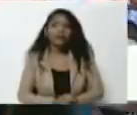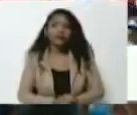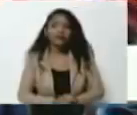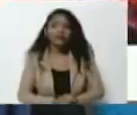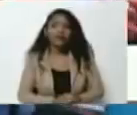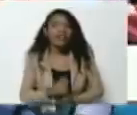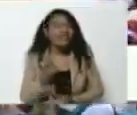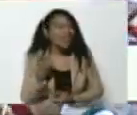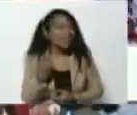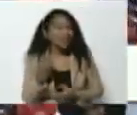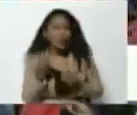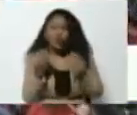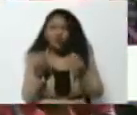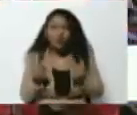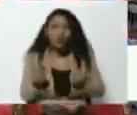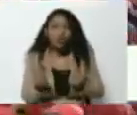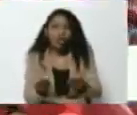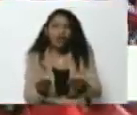Falta mucho por dar.